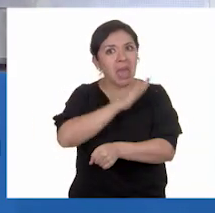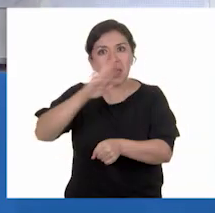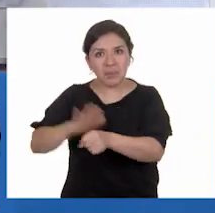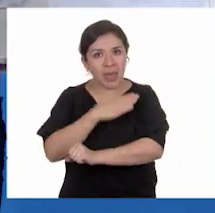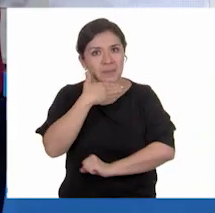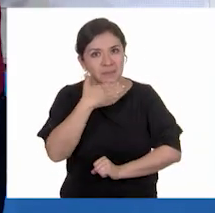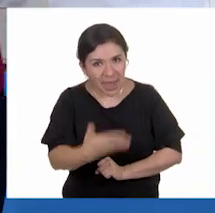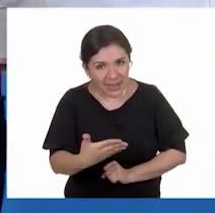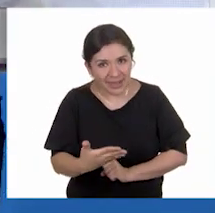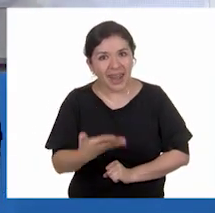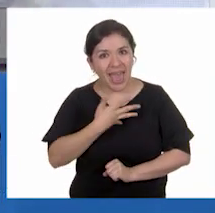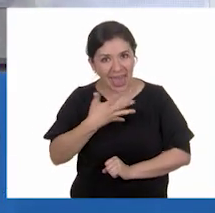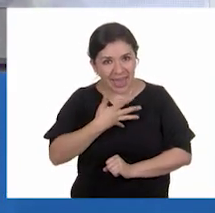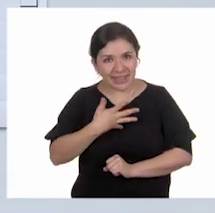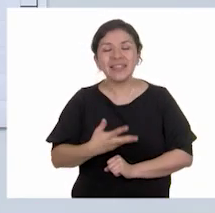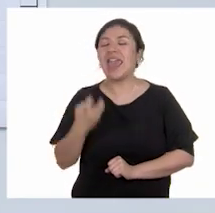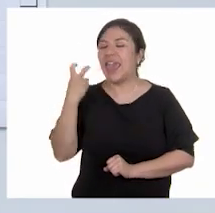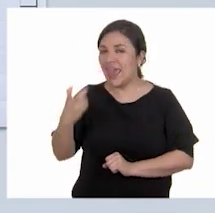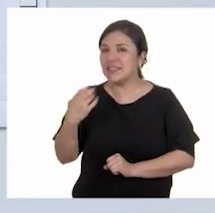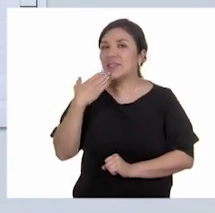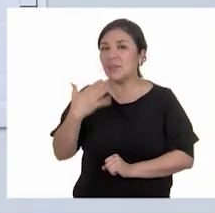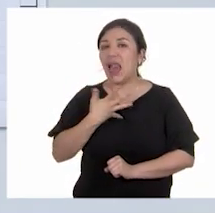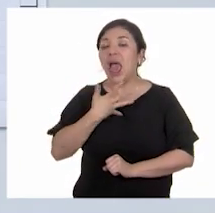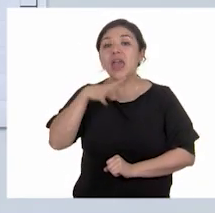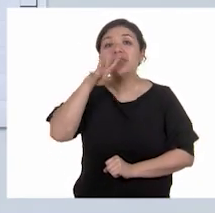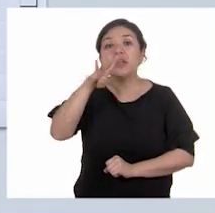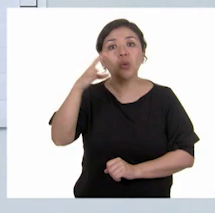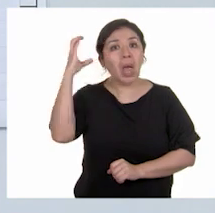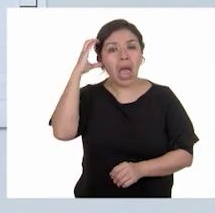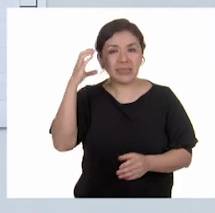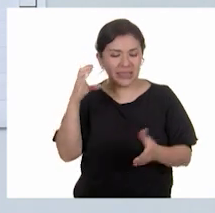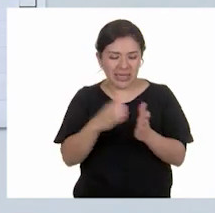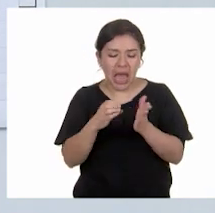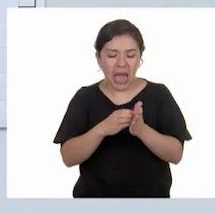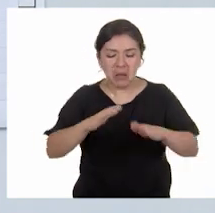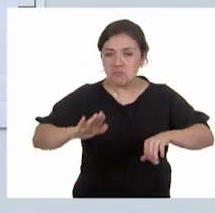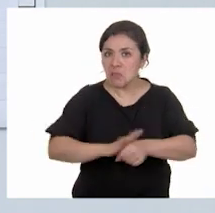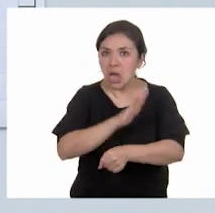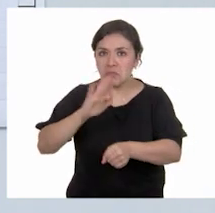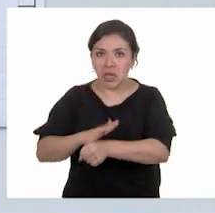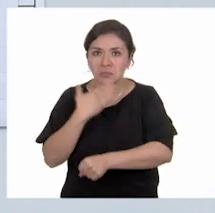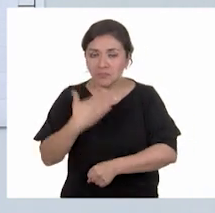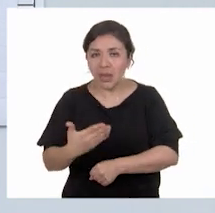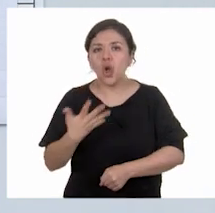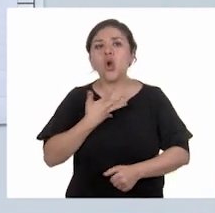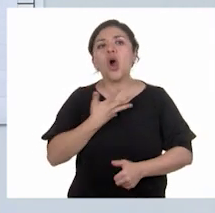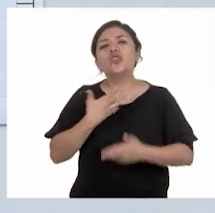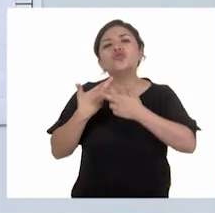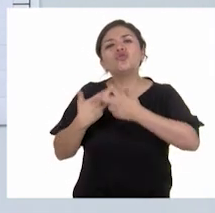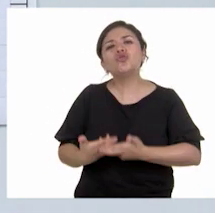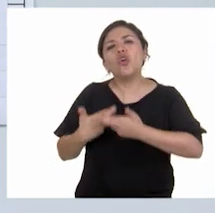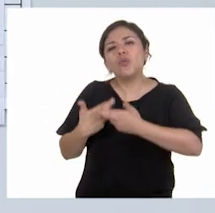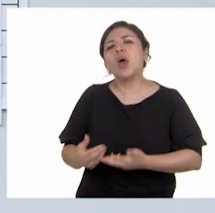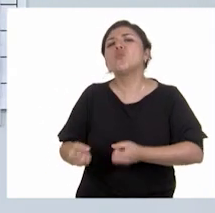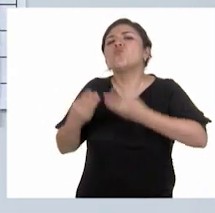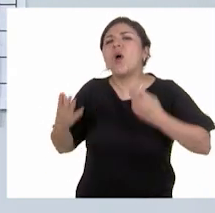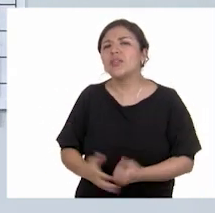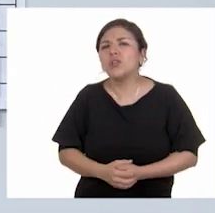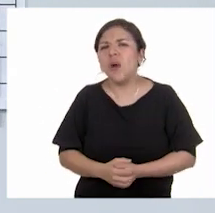Muy bien, tenemos 19 recipientes llenos y le sobraron... Ay, no.